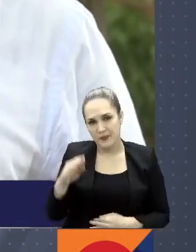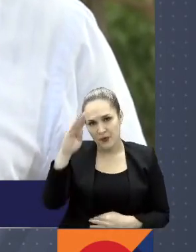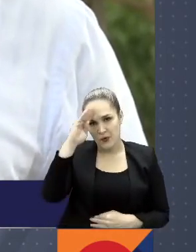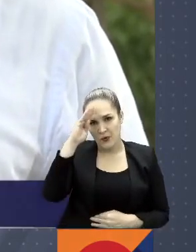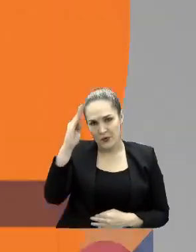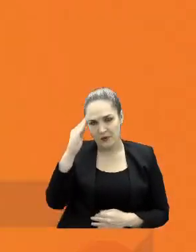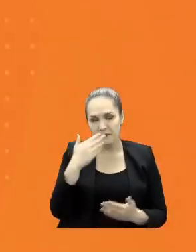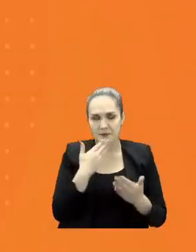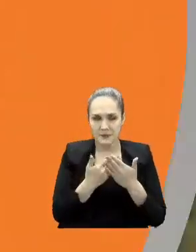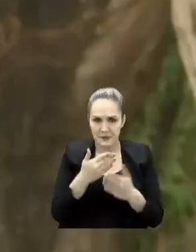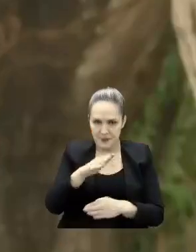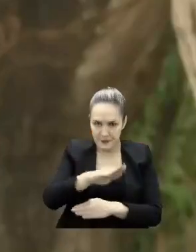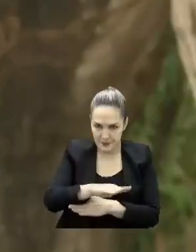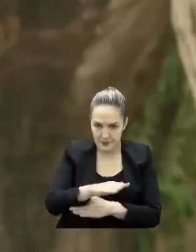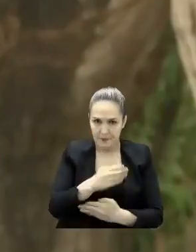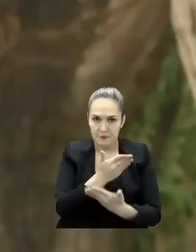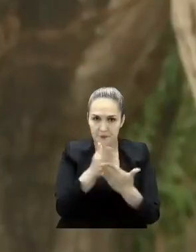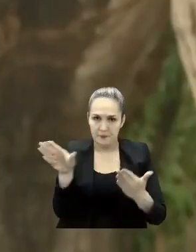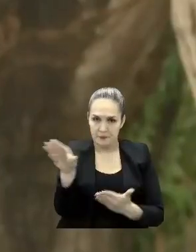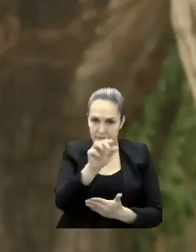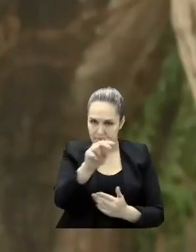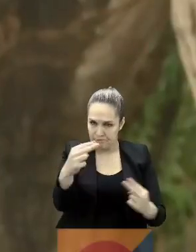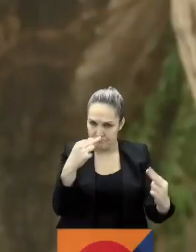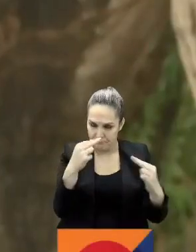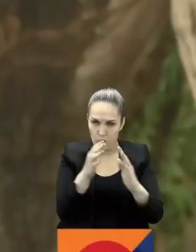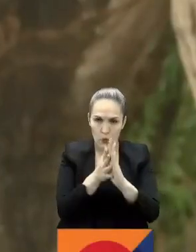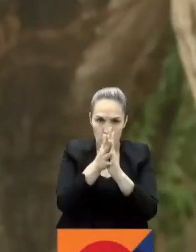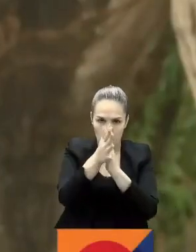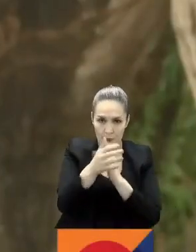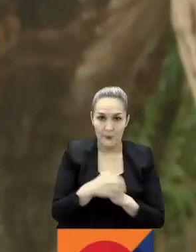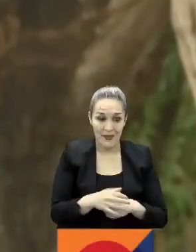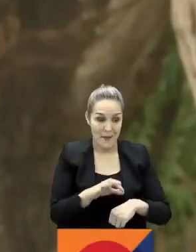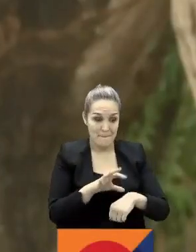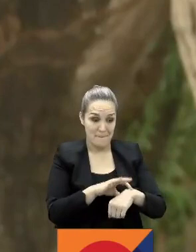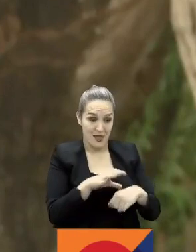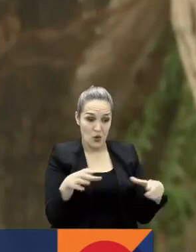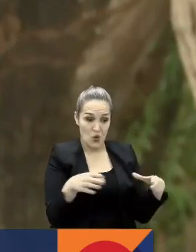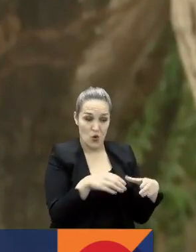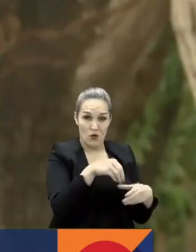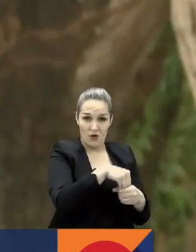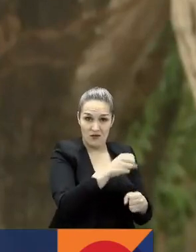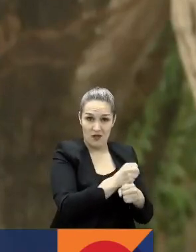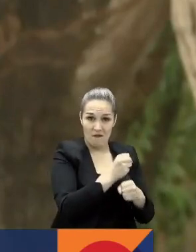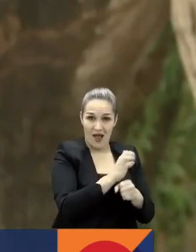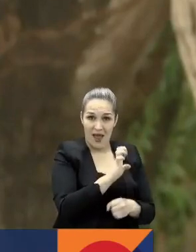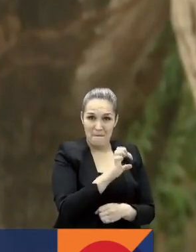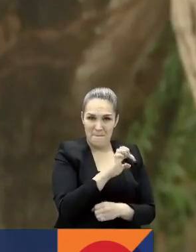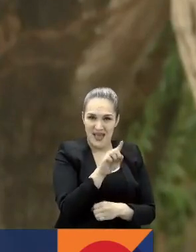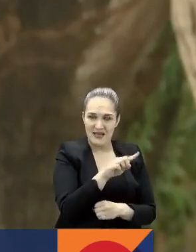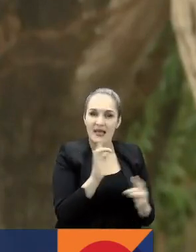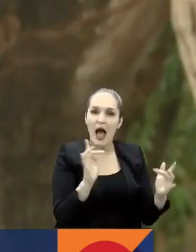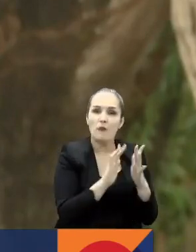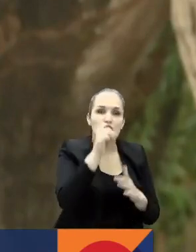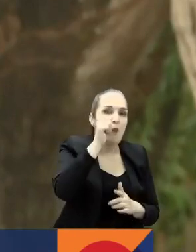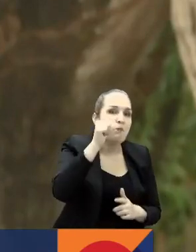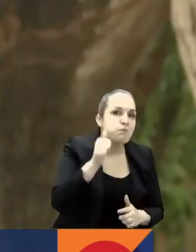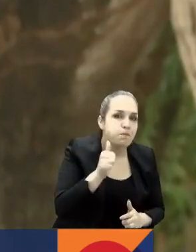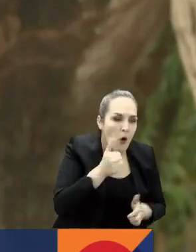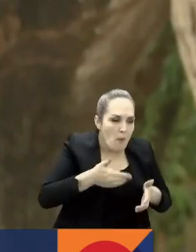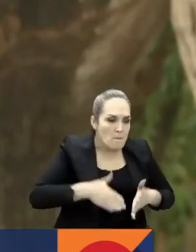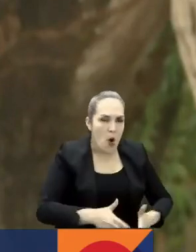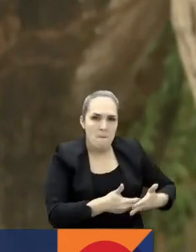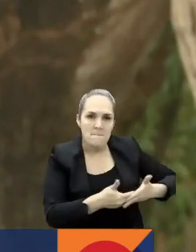José, muy buena tarde para usted y para nuestros televidentes. Pues los médicos dicen estar muy preocupados por esta situación, ya tienen todo lo corrido